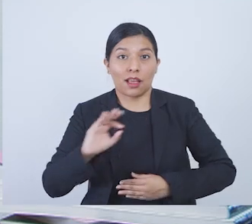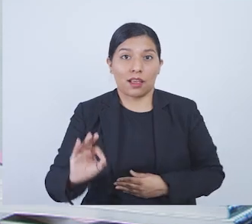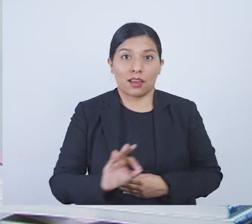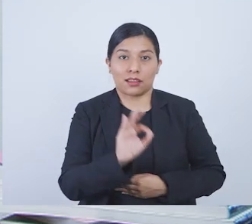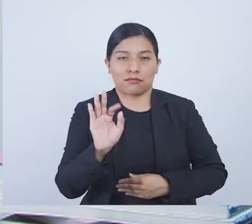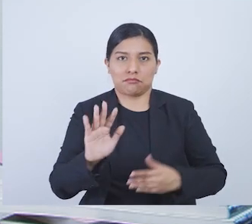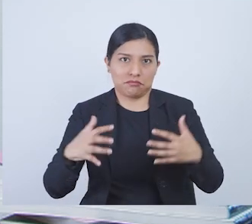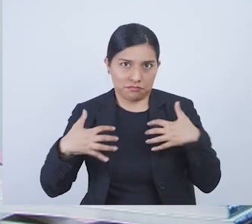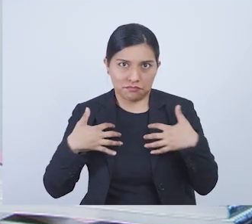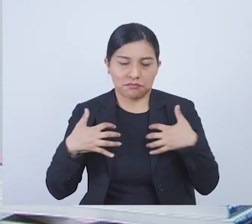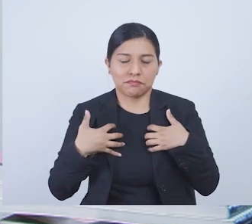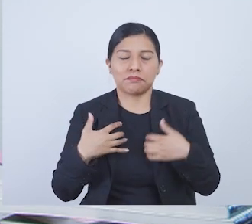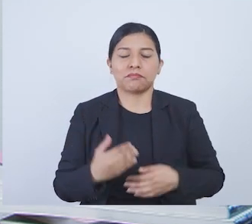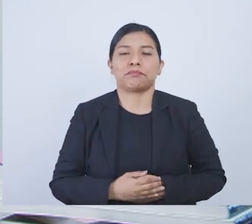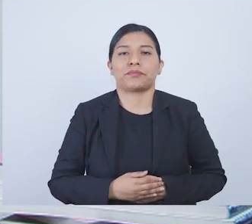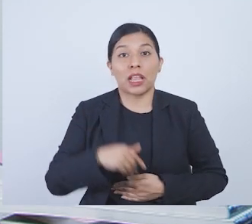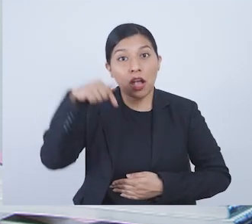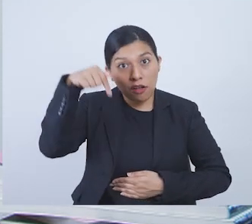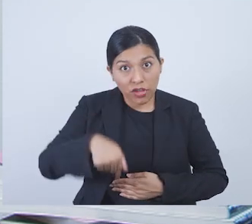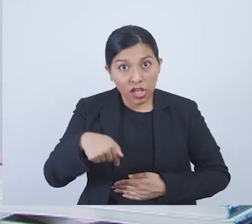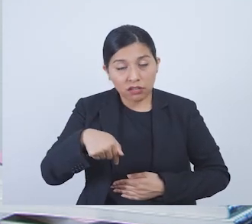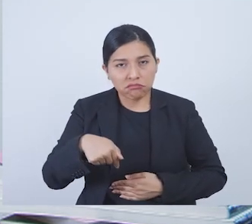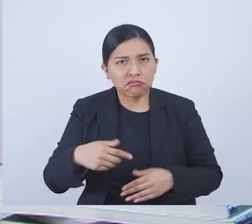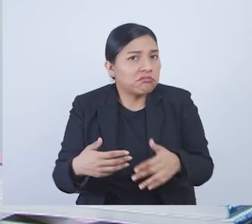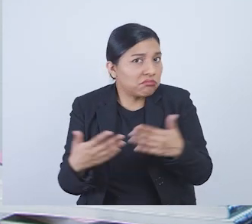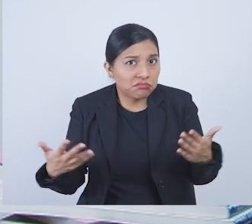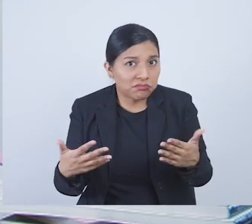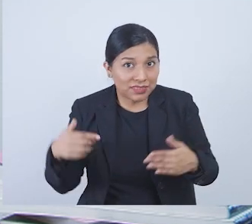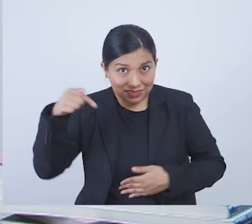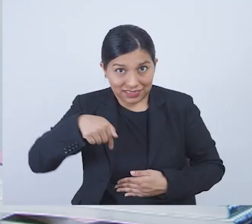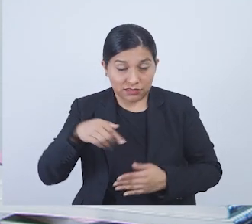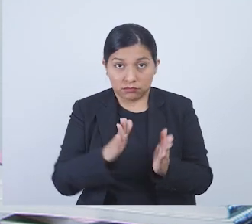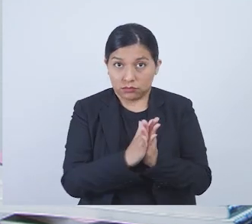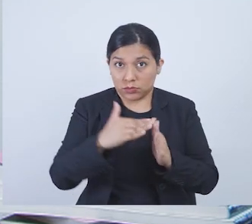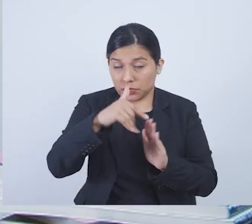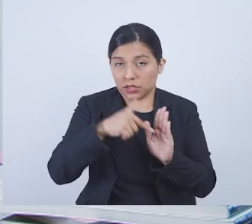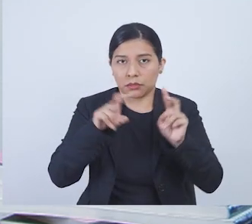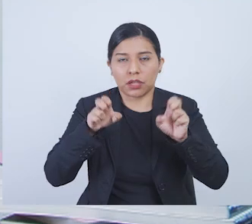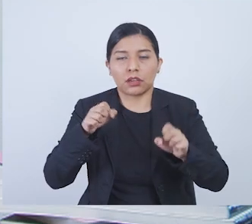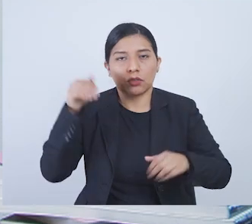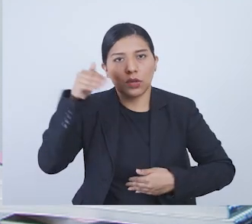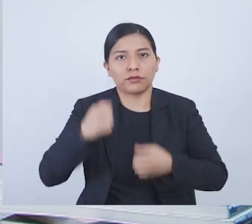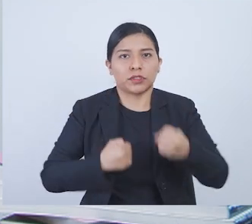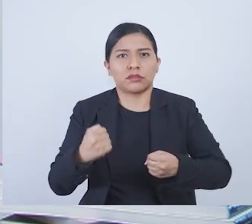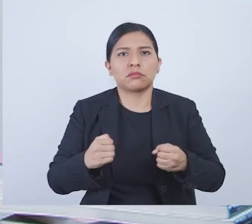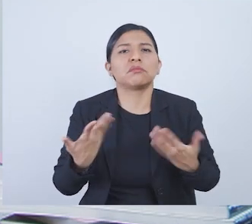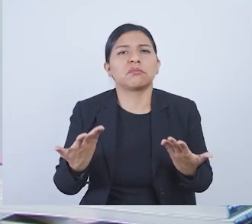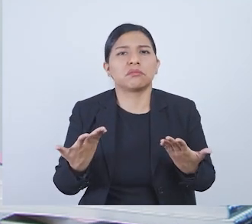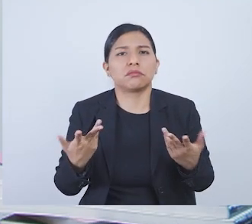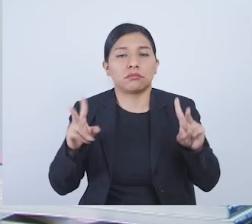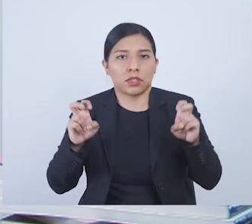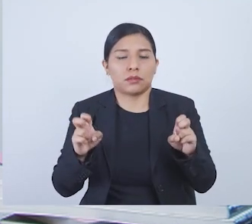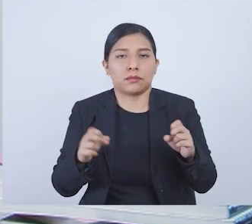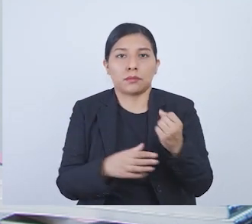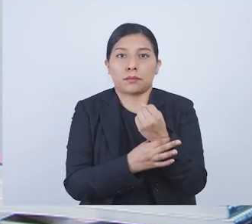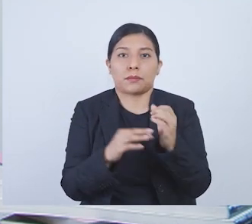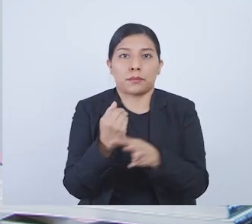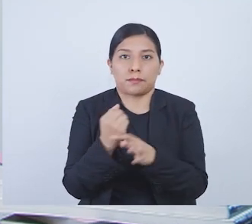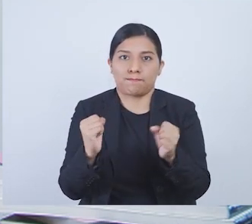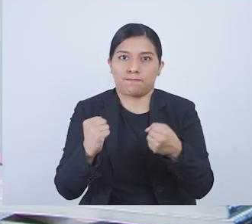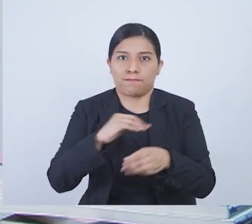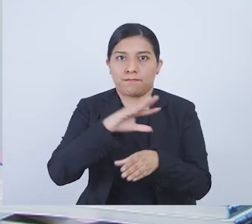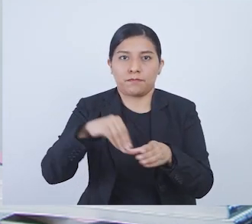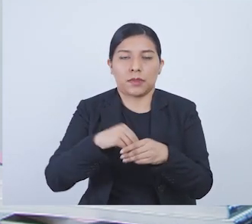vida. El enfoque actual del programa vigente de educación física es un enfoque motriz de